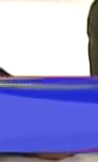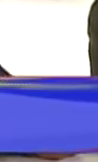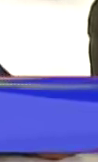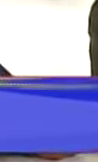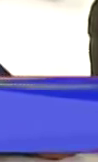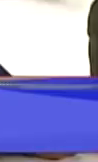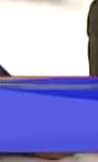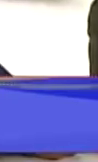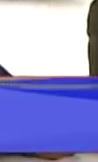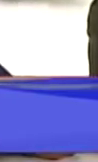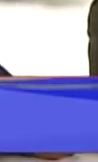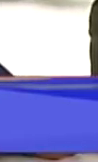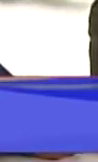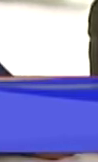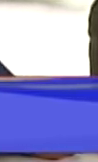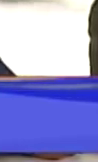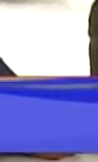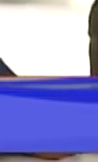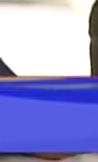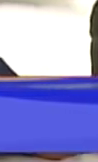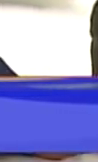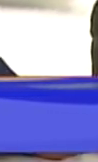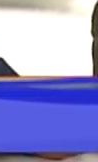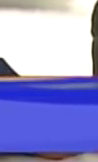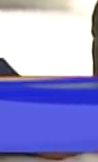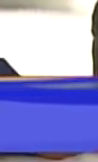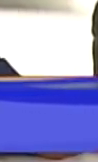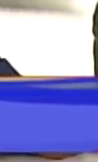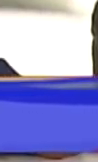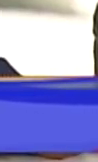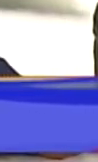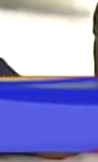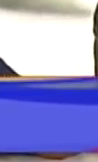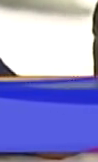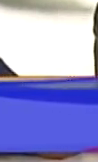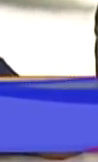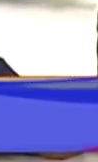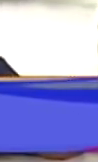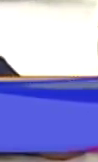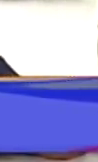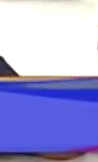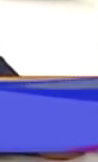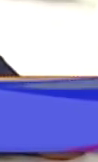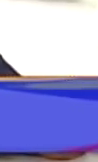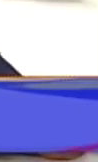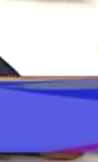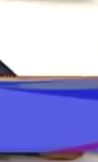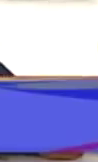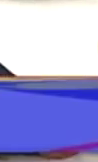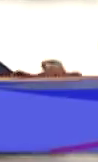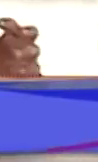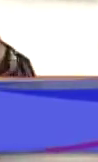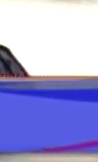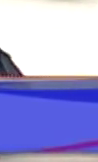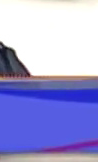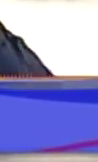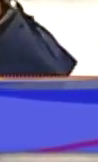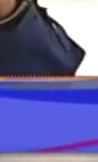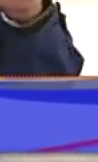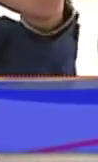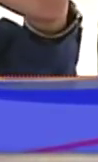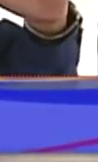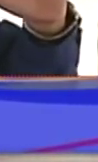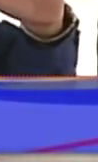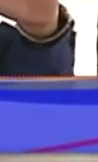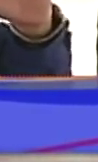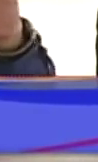Maura? No lo tienes ahora. Bueno, eso es clave, porque está bien. Yo puedo decir 60 casas de pescadores